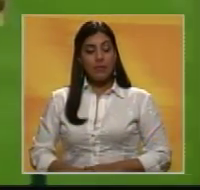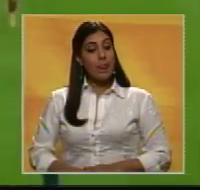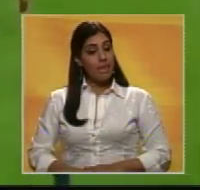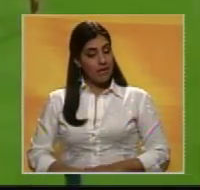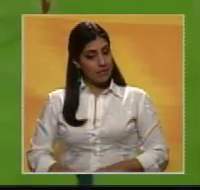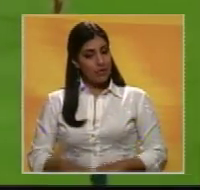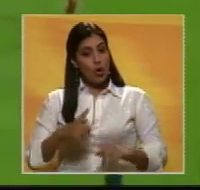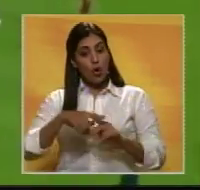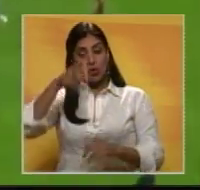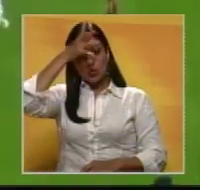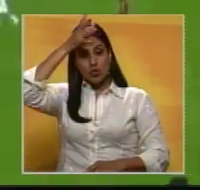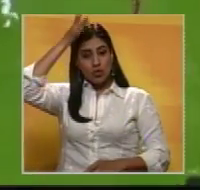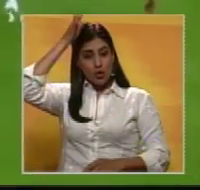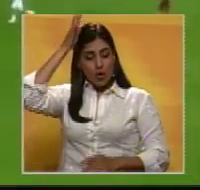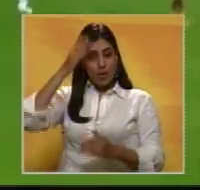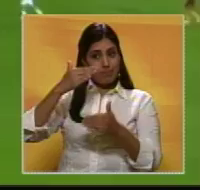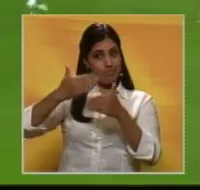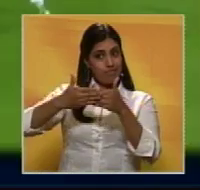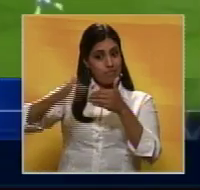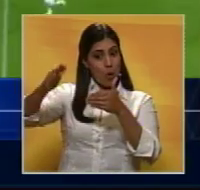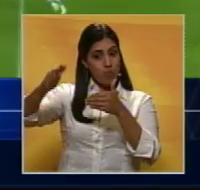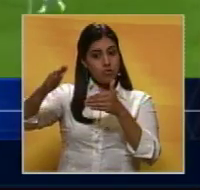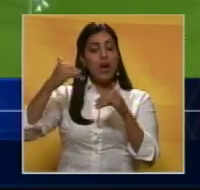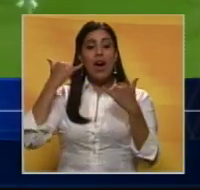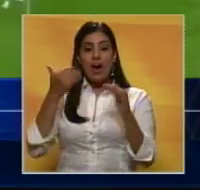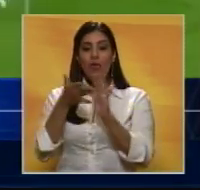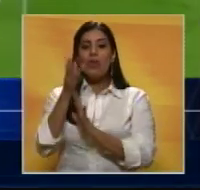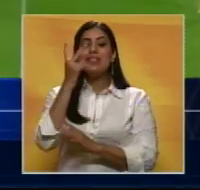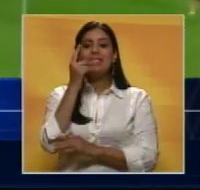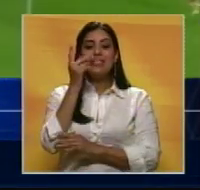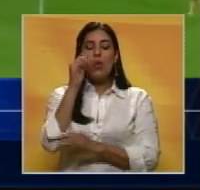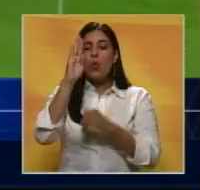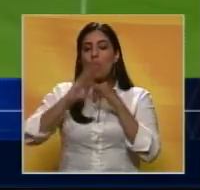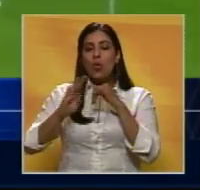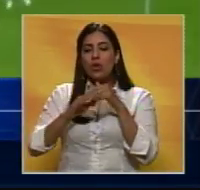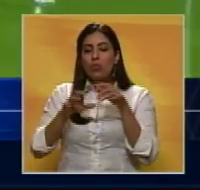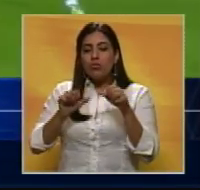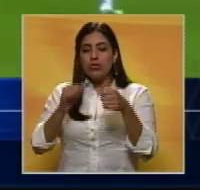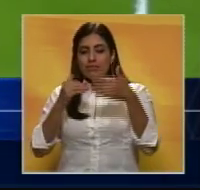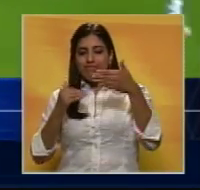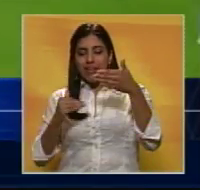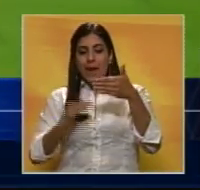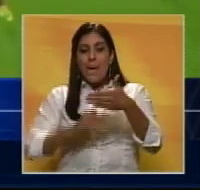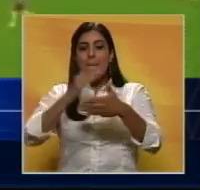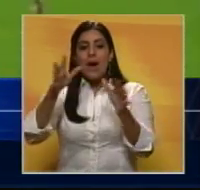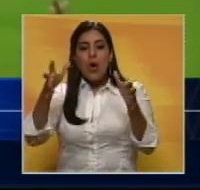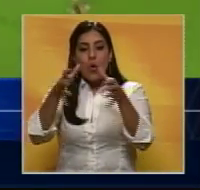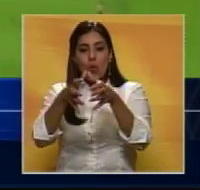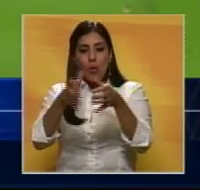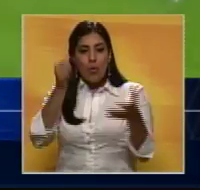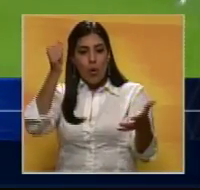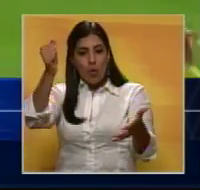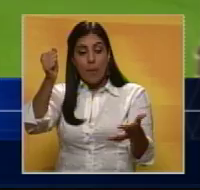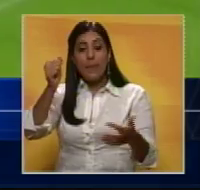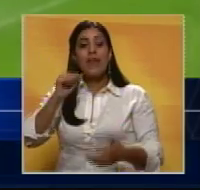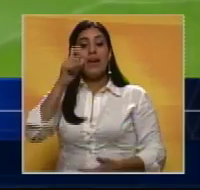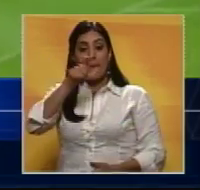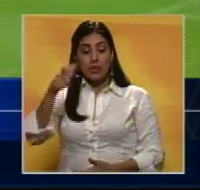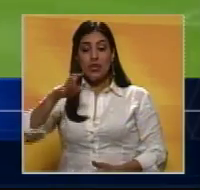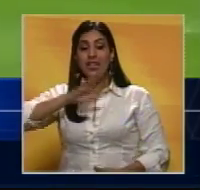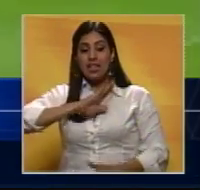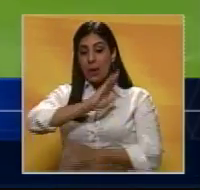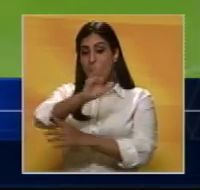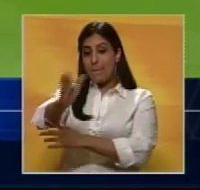La Roma pone tierra de por medio con el Napoli en la lucha por el segundo y último puesto directo a la fase de grupos de la Champions. Los